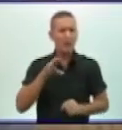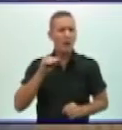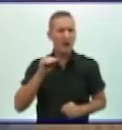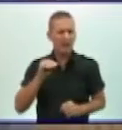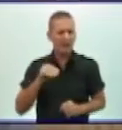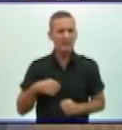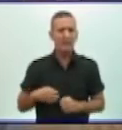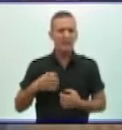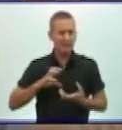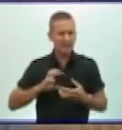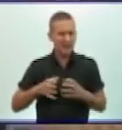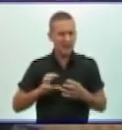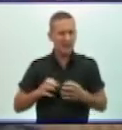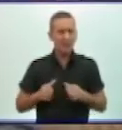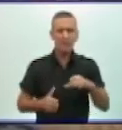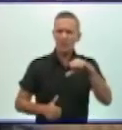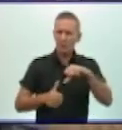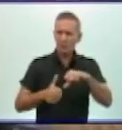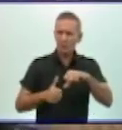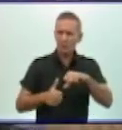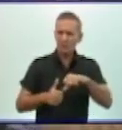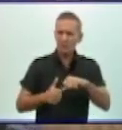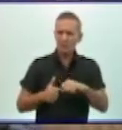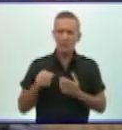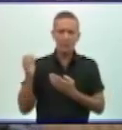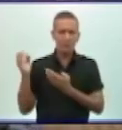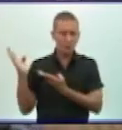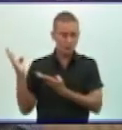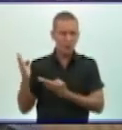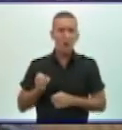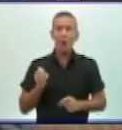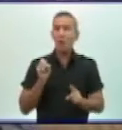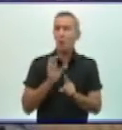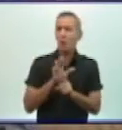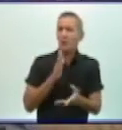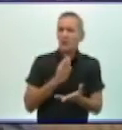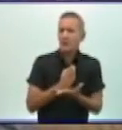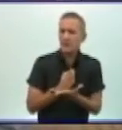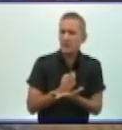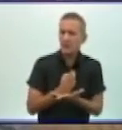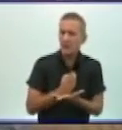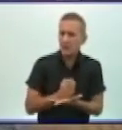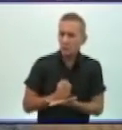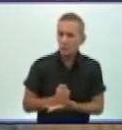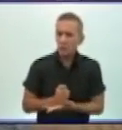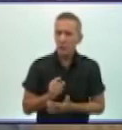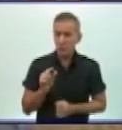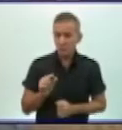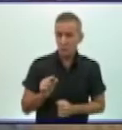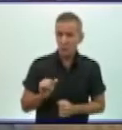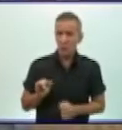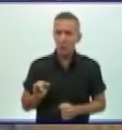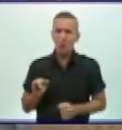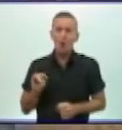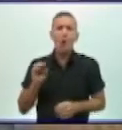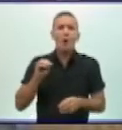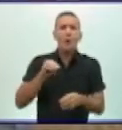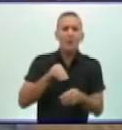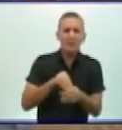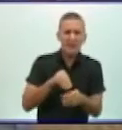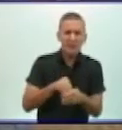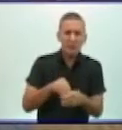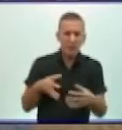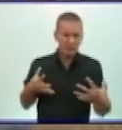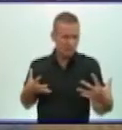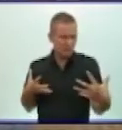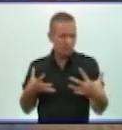del deber en Fran País. Y cuando uno comienza a estudiar un poquito la vinculación tan fuerte que tuvo Fran con su hermano Josué, sobre todo, se da